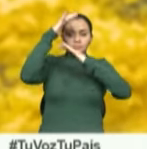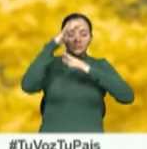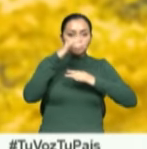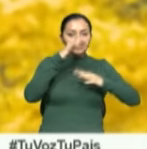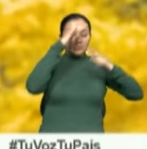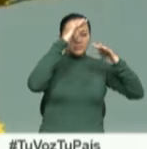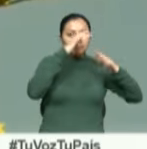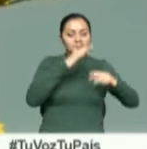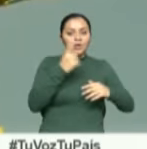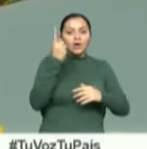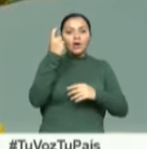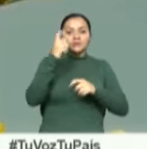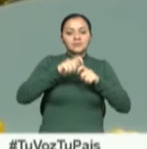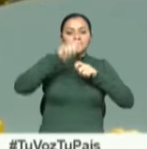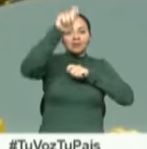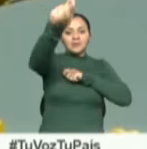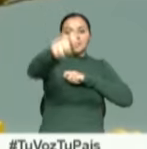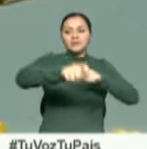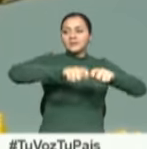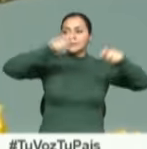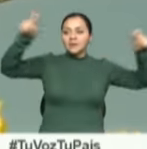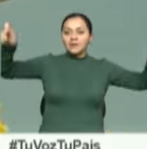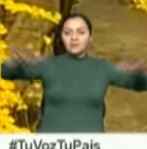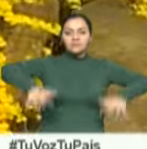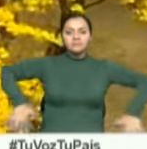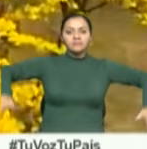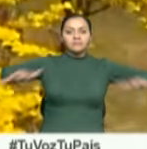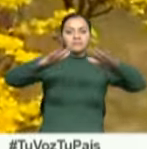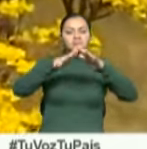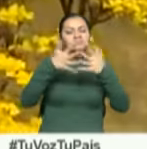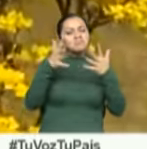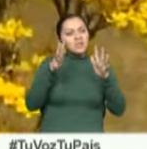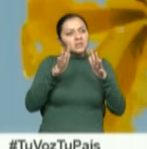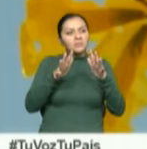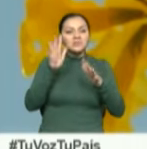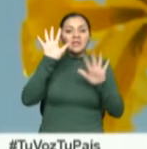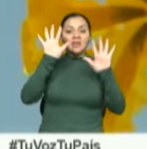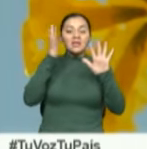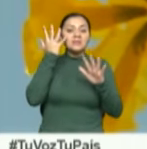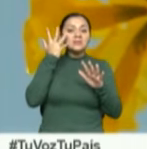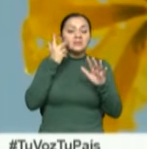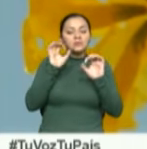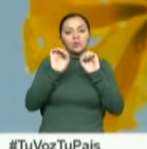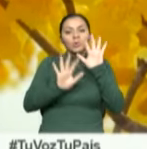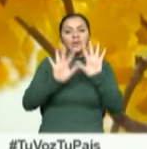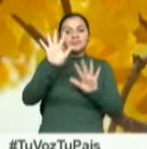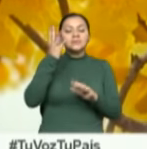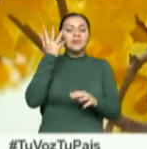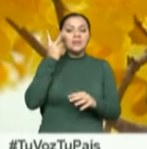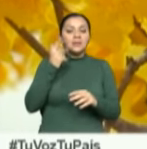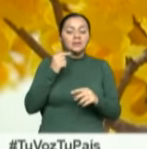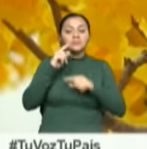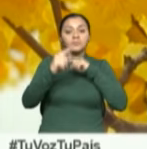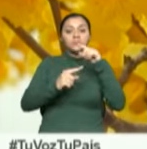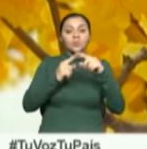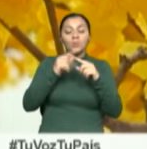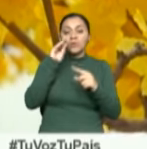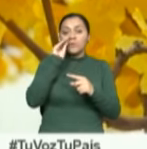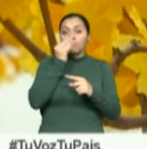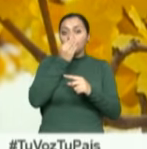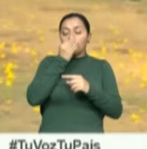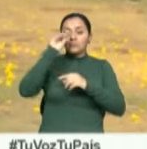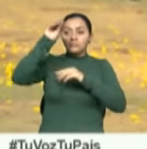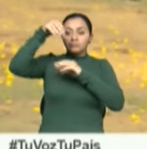las 11 hectáreas de bosque y tiene una duración de 10 y 15 días. Una vez que las flores se han abierto